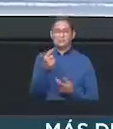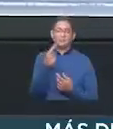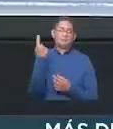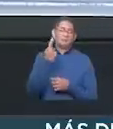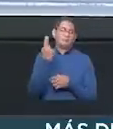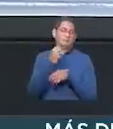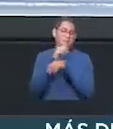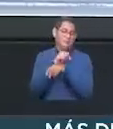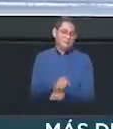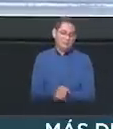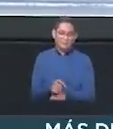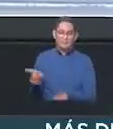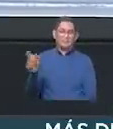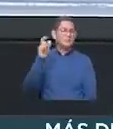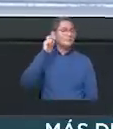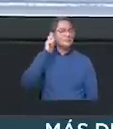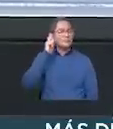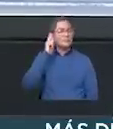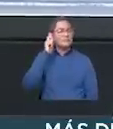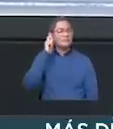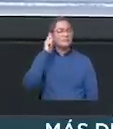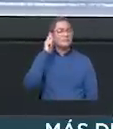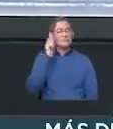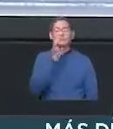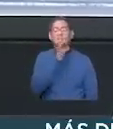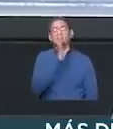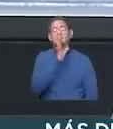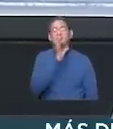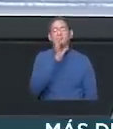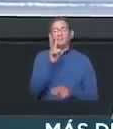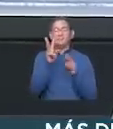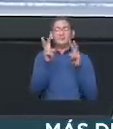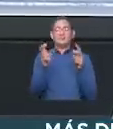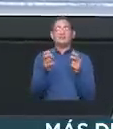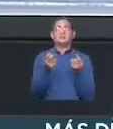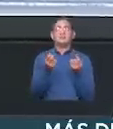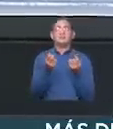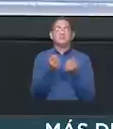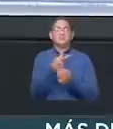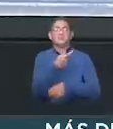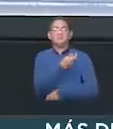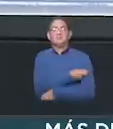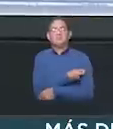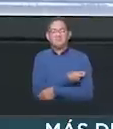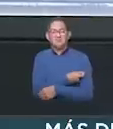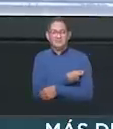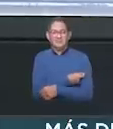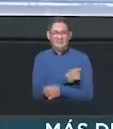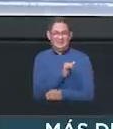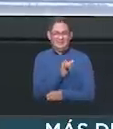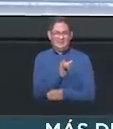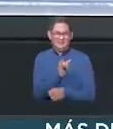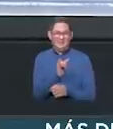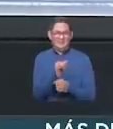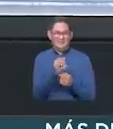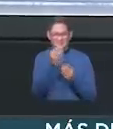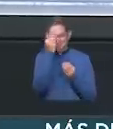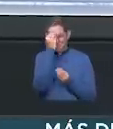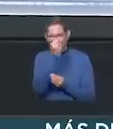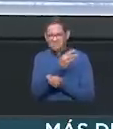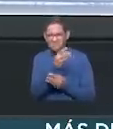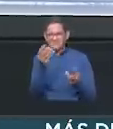queremos darle la palabra a la doctora era ruiz para que nos brinde un informe a la nación